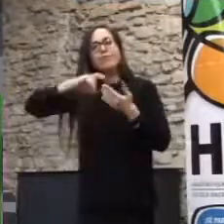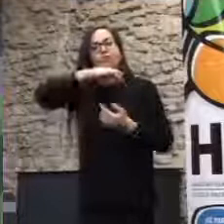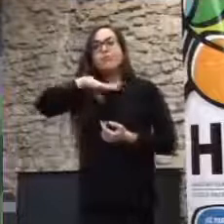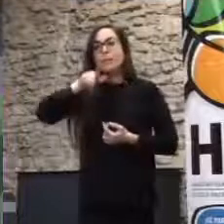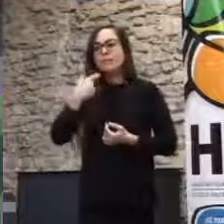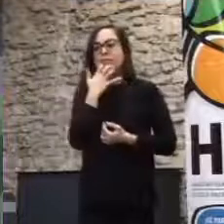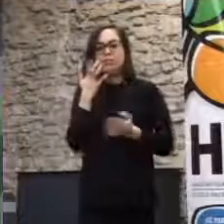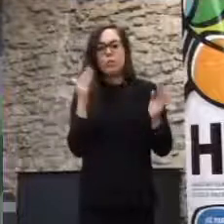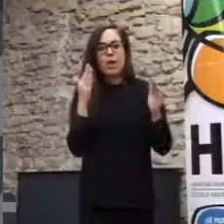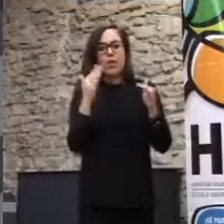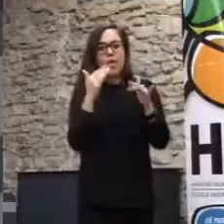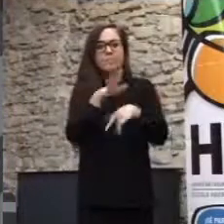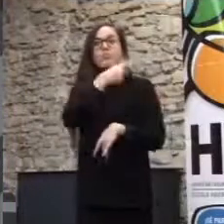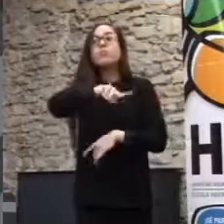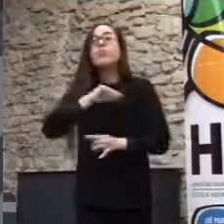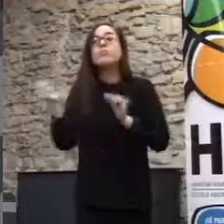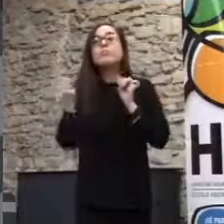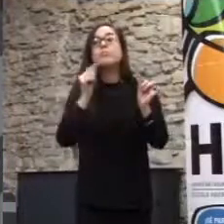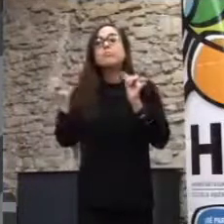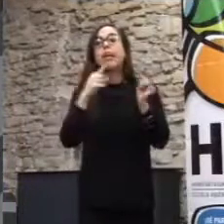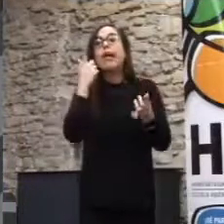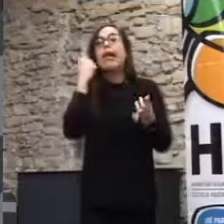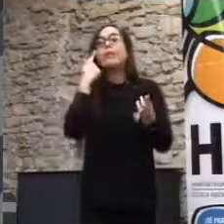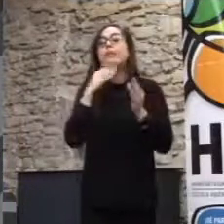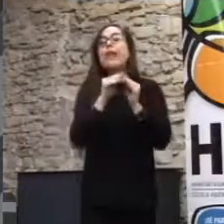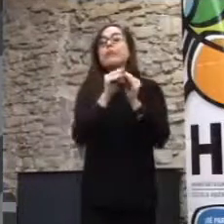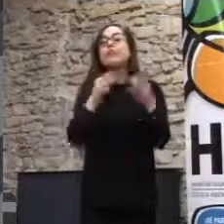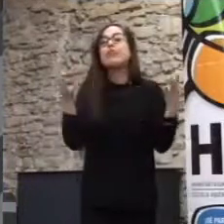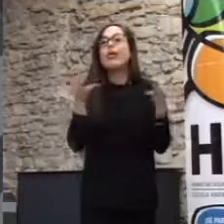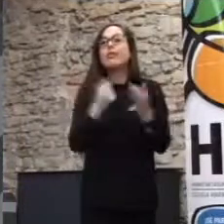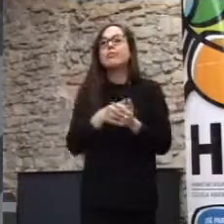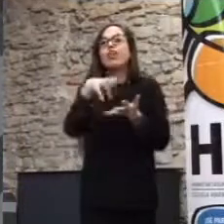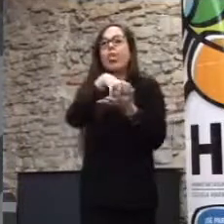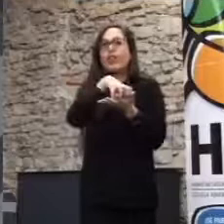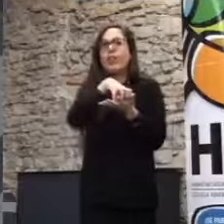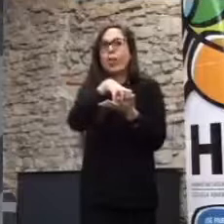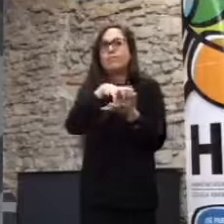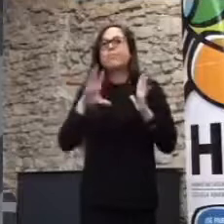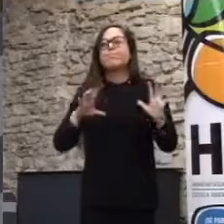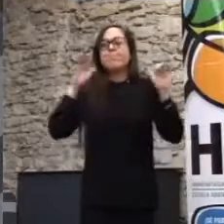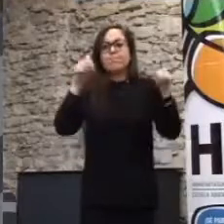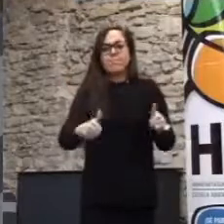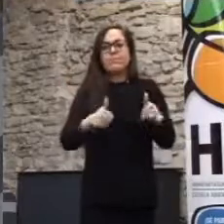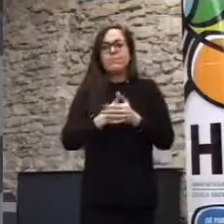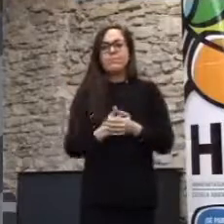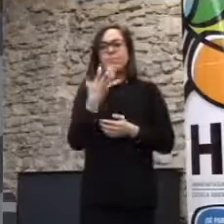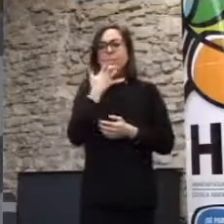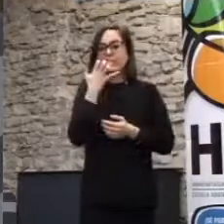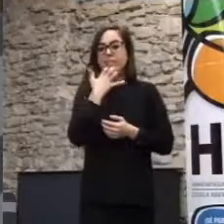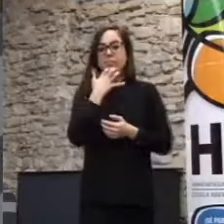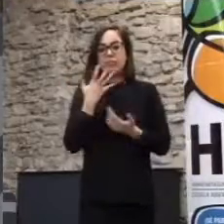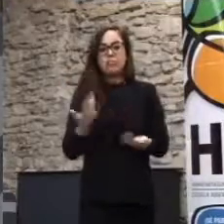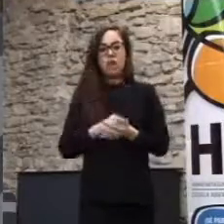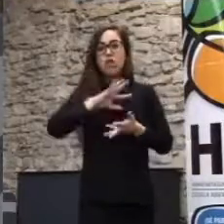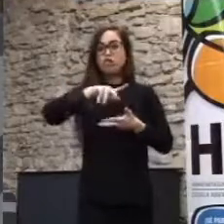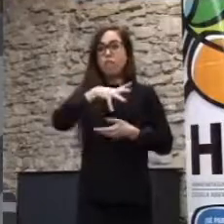empezar a discutir con qué hacemos, qué no hacemos, y es cuando vienen las dudas, ¿no? Cuando hay cosas importantes y cuando ocurren de verdad noticias, uh-huh, todo es mucho más